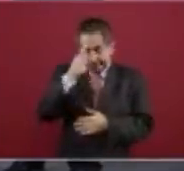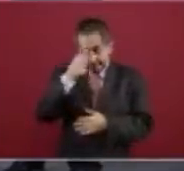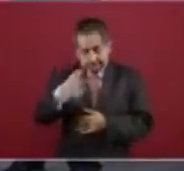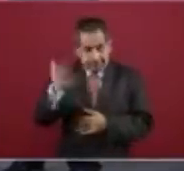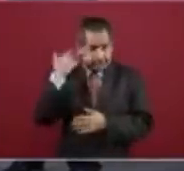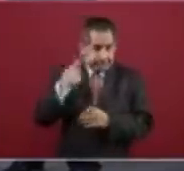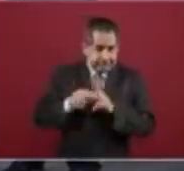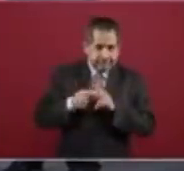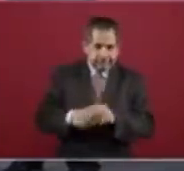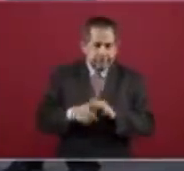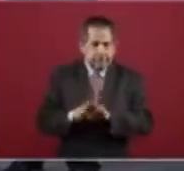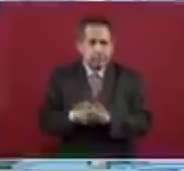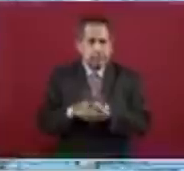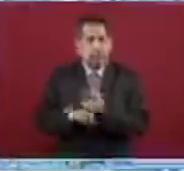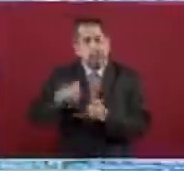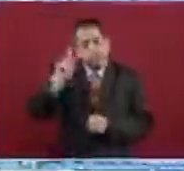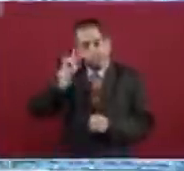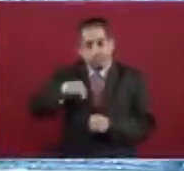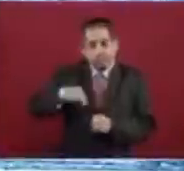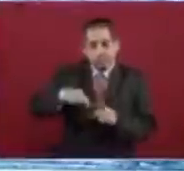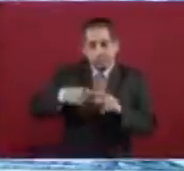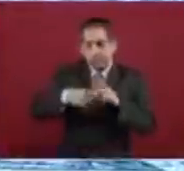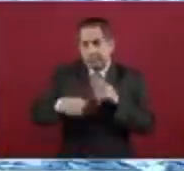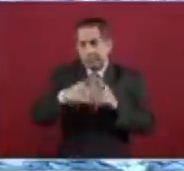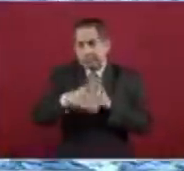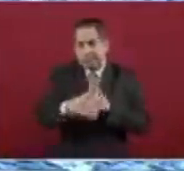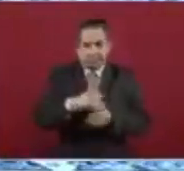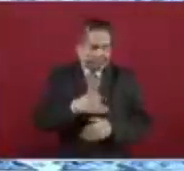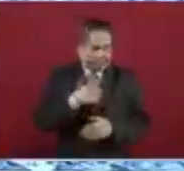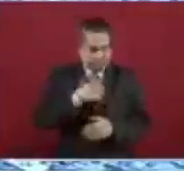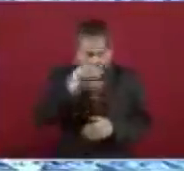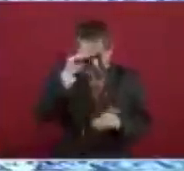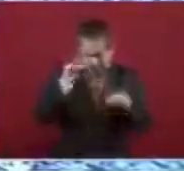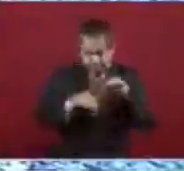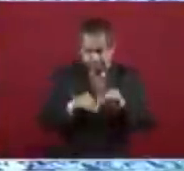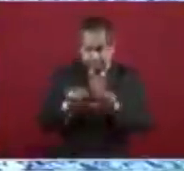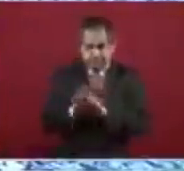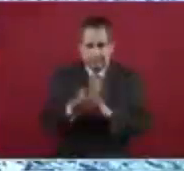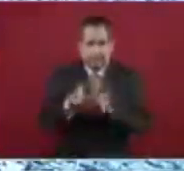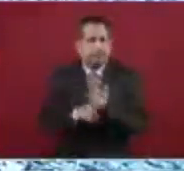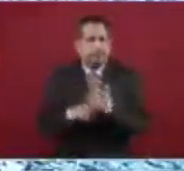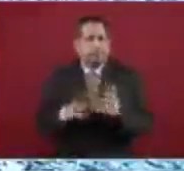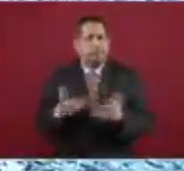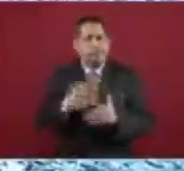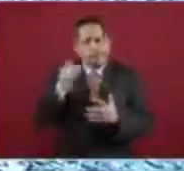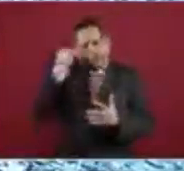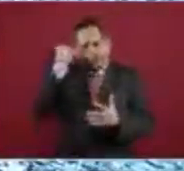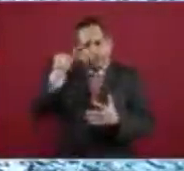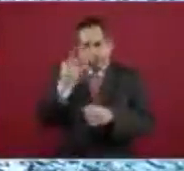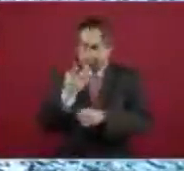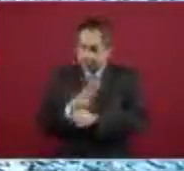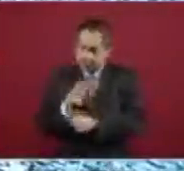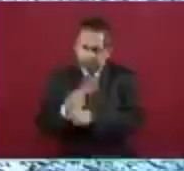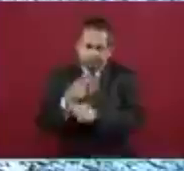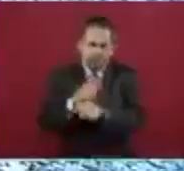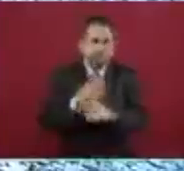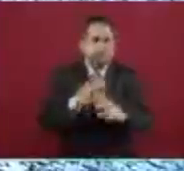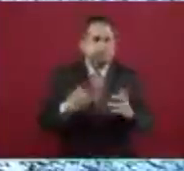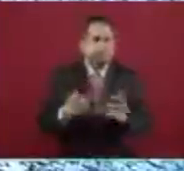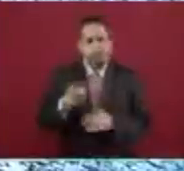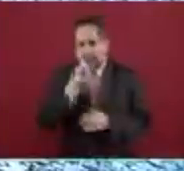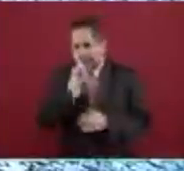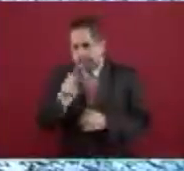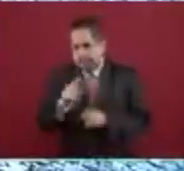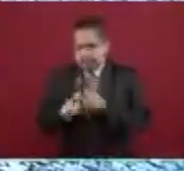inicio, a partir de mañana, podemos empezar a construirlo y a revitalizarlo, pero también